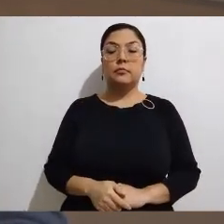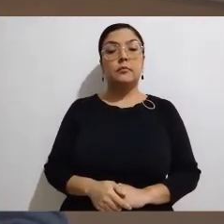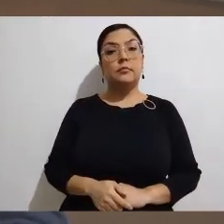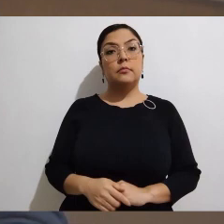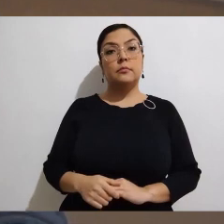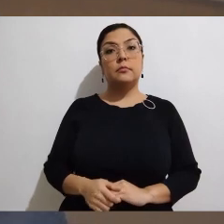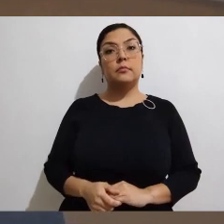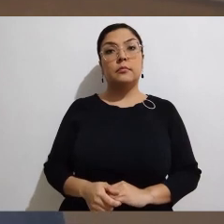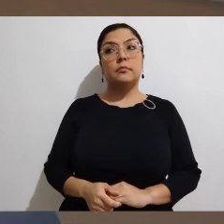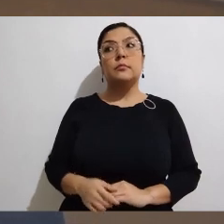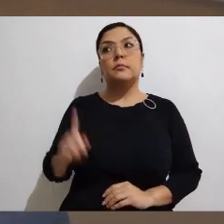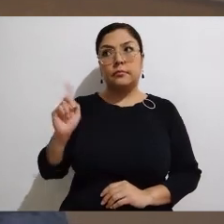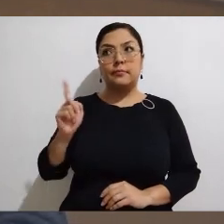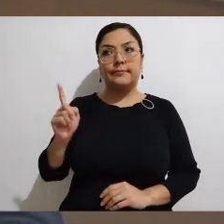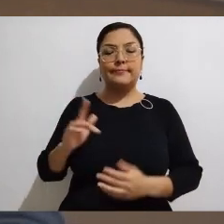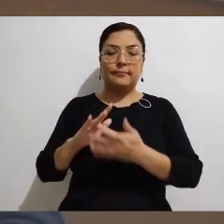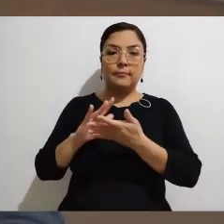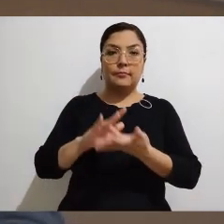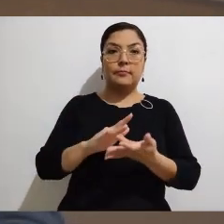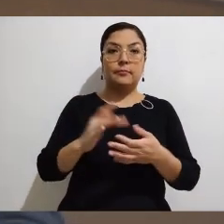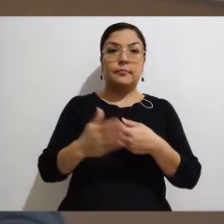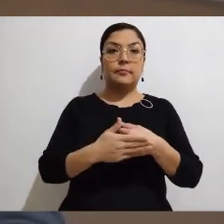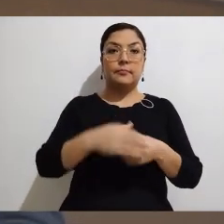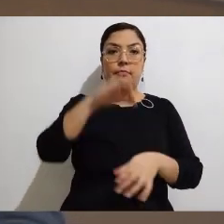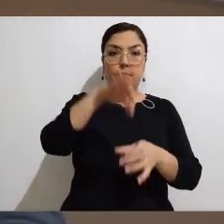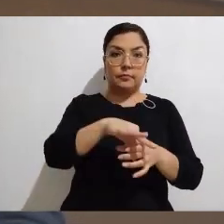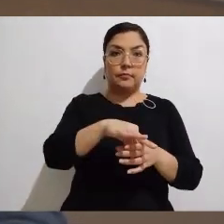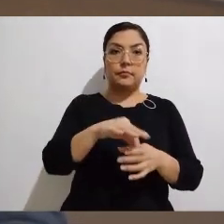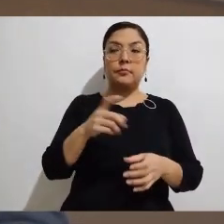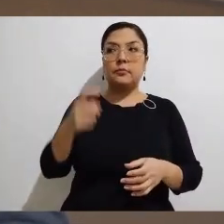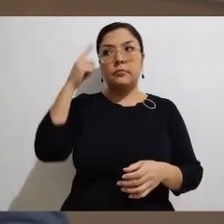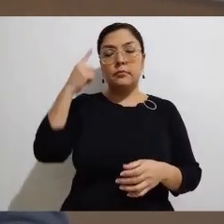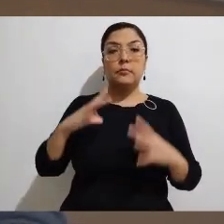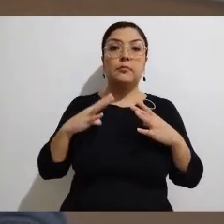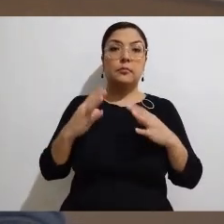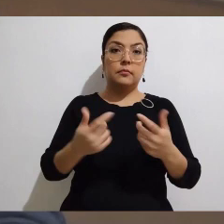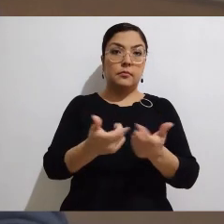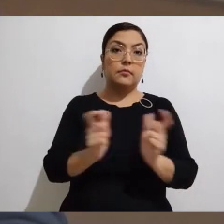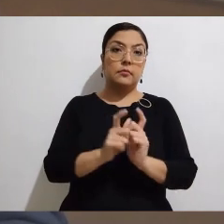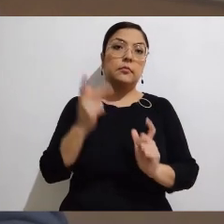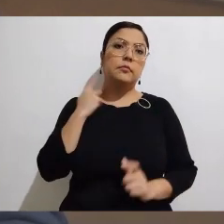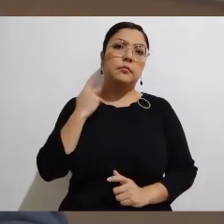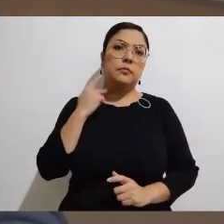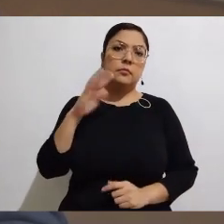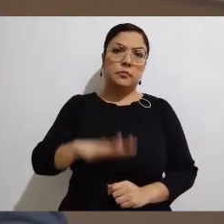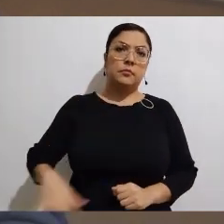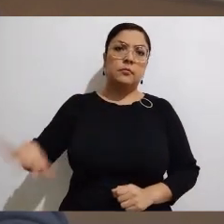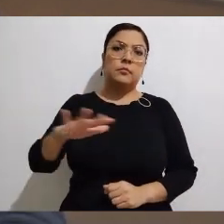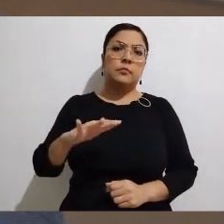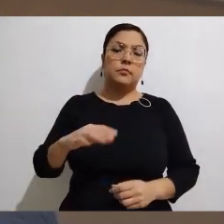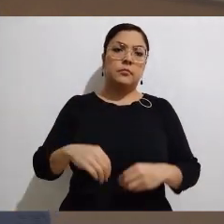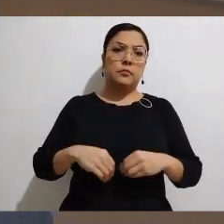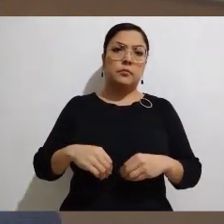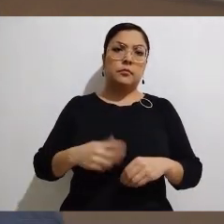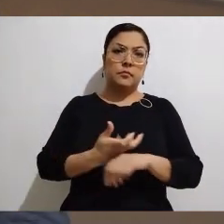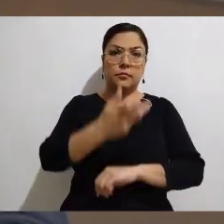tareas paralelas con el proceso electoral que está relacionado con la constitución de partidos políticos locales, que es un tema que sucede en Coahuila y